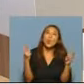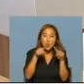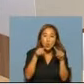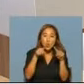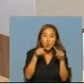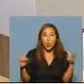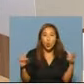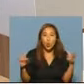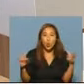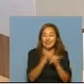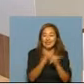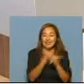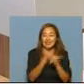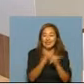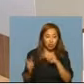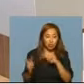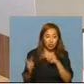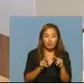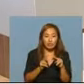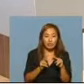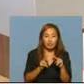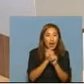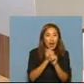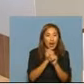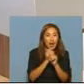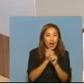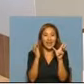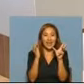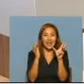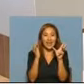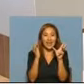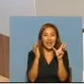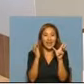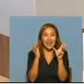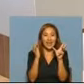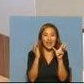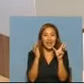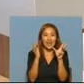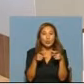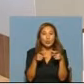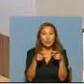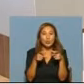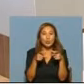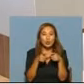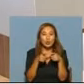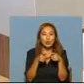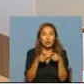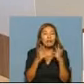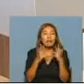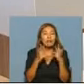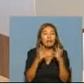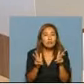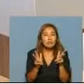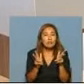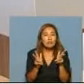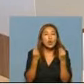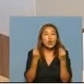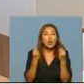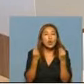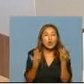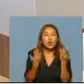siempre buscando, tratando de tener esta claridad en lo que hace a decir, nos juntamos precisamente para decir, a ver, ¿cómo nos vamos a